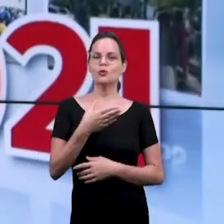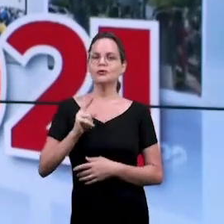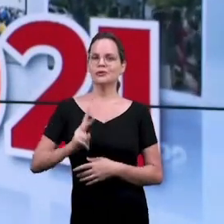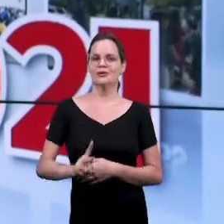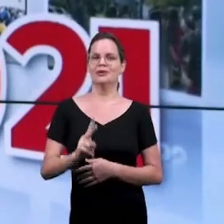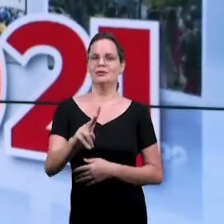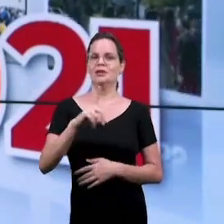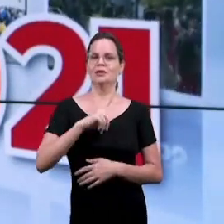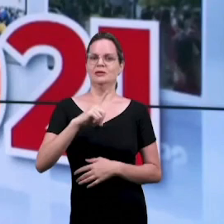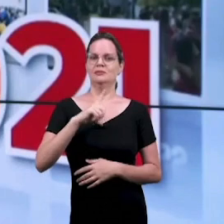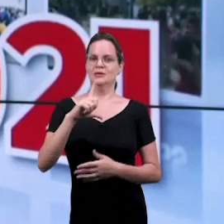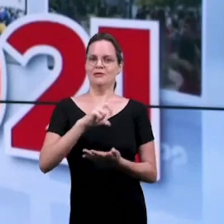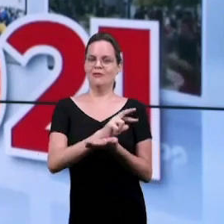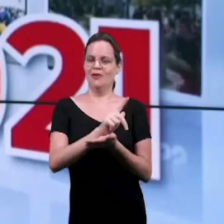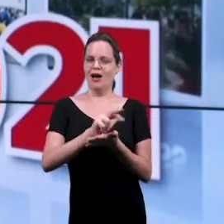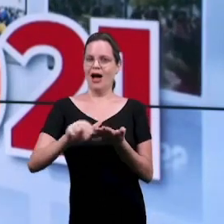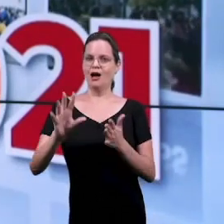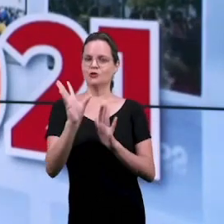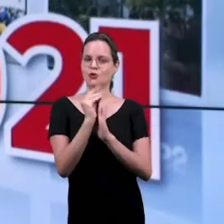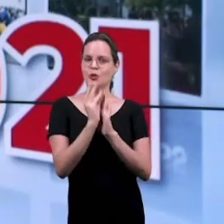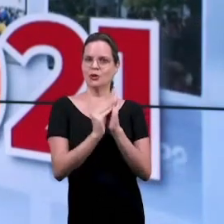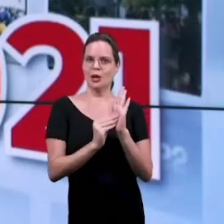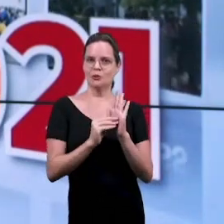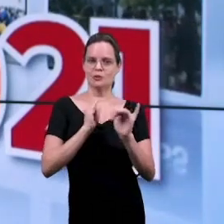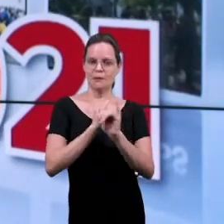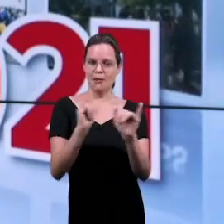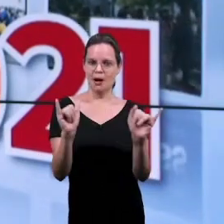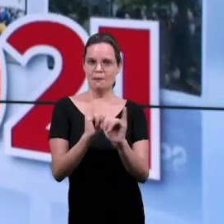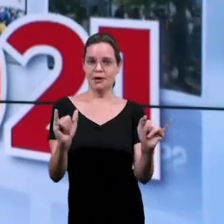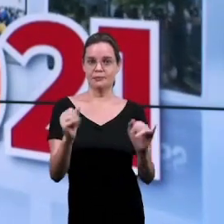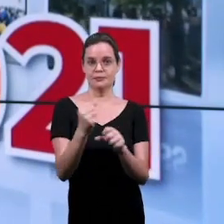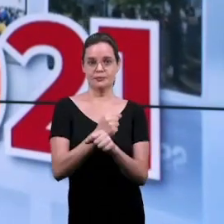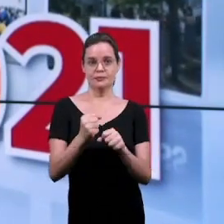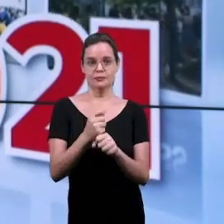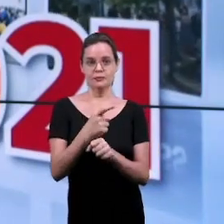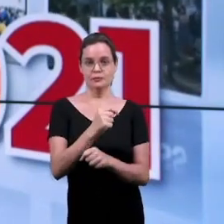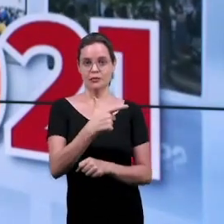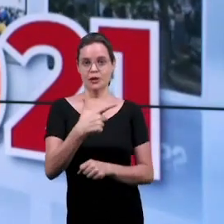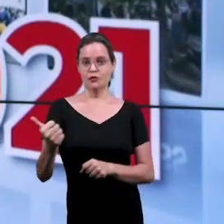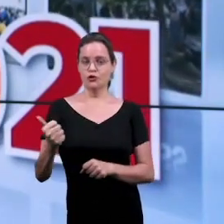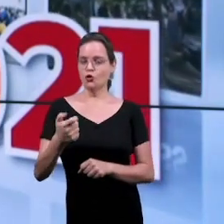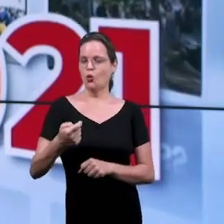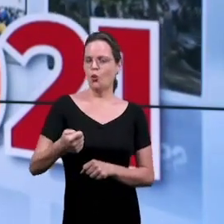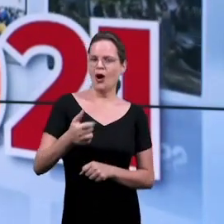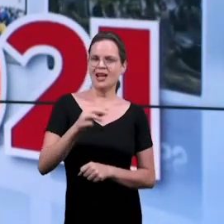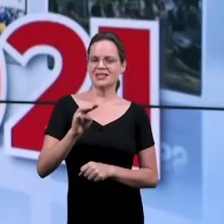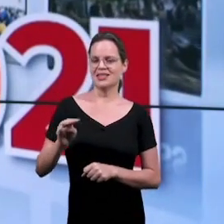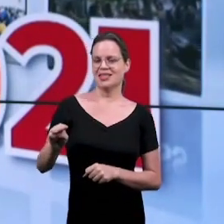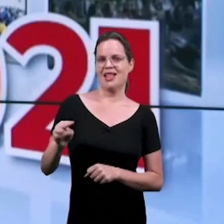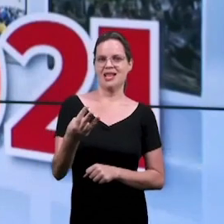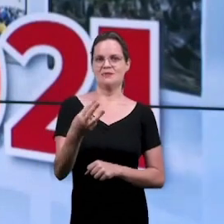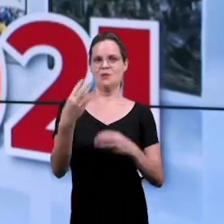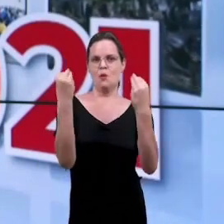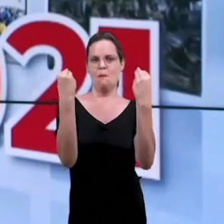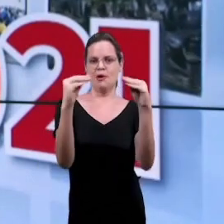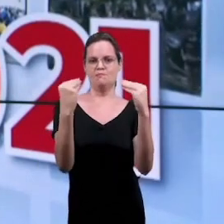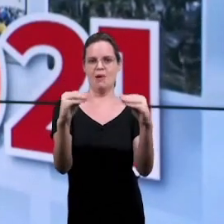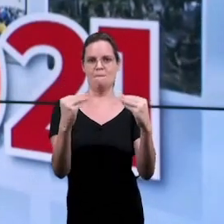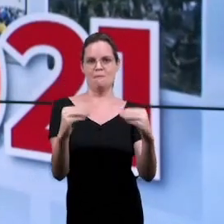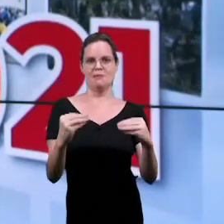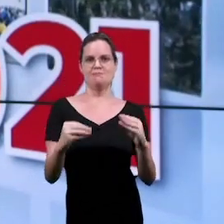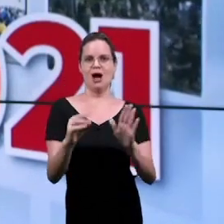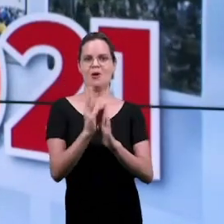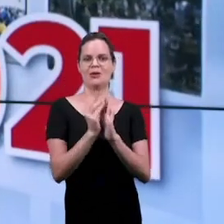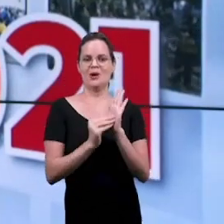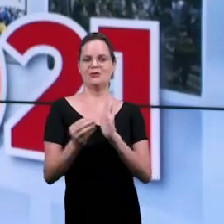días siempre un culto nuevo, además de muchos otros contenidos. Solo el año de 2021, casi 3,000